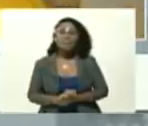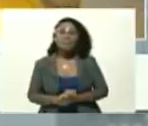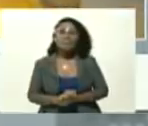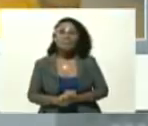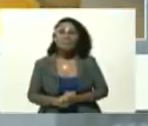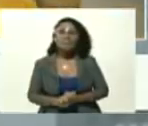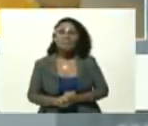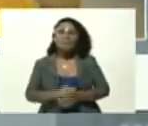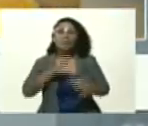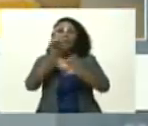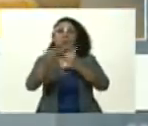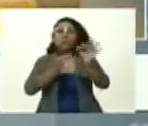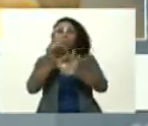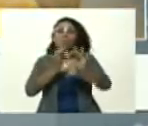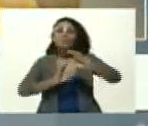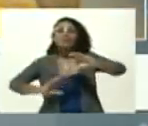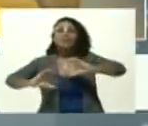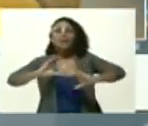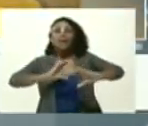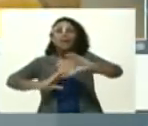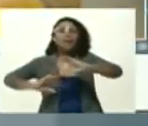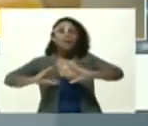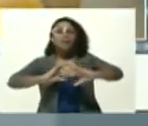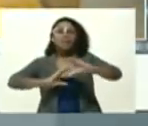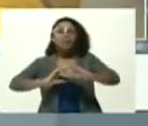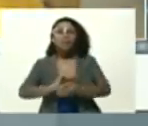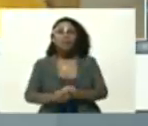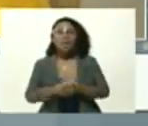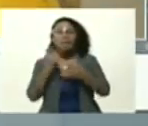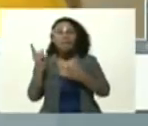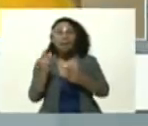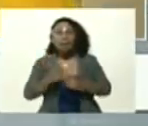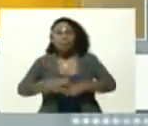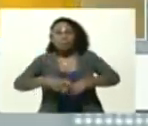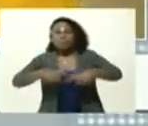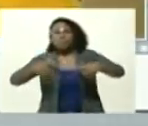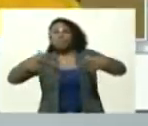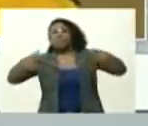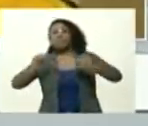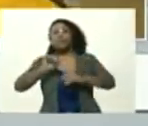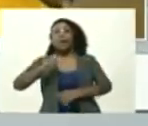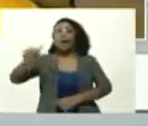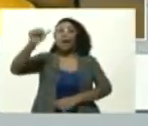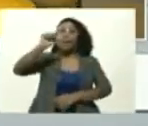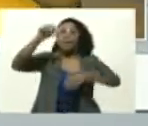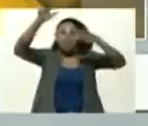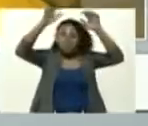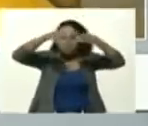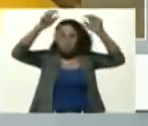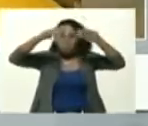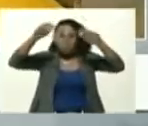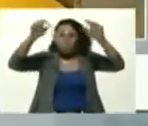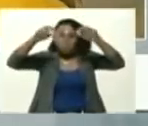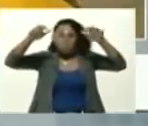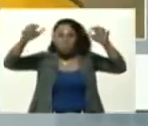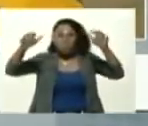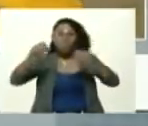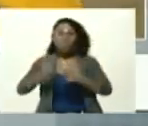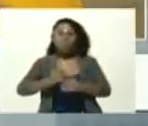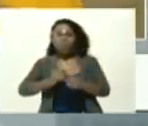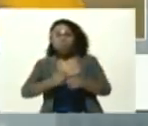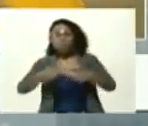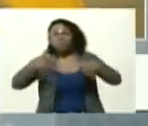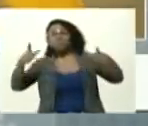que lo explican los científicos, que es el aumento en la cantidad de agua que cae por palo de agua,